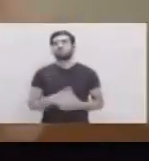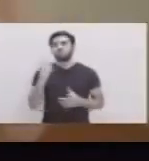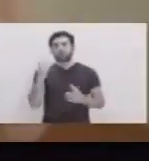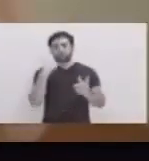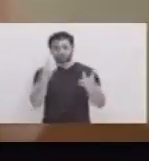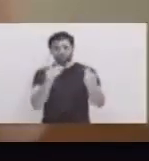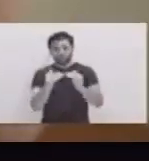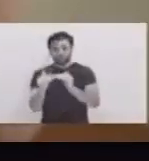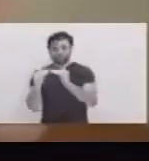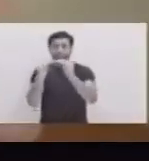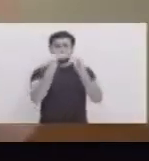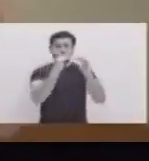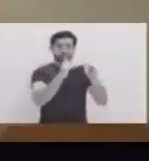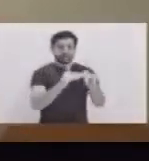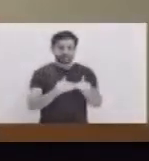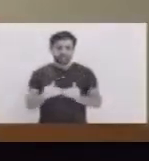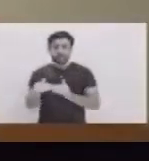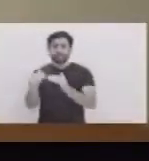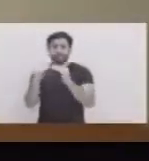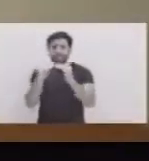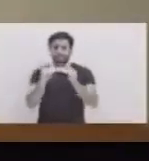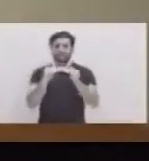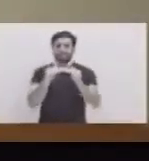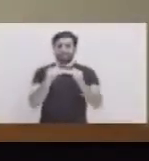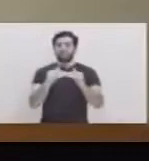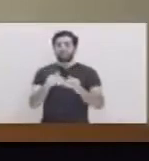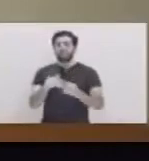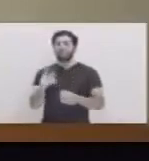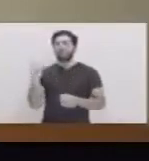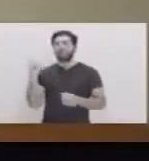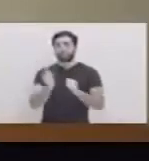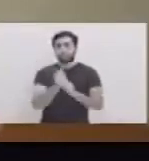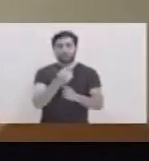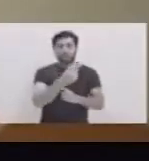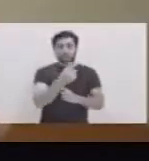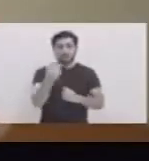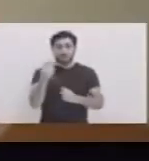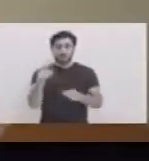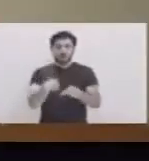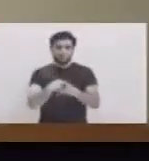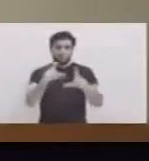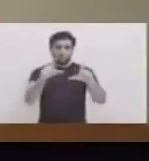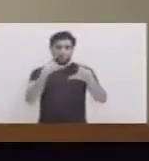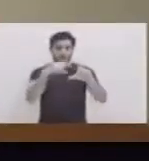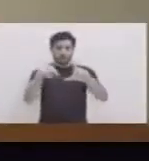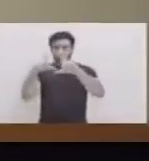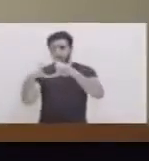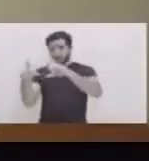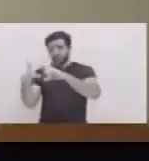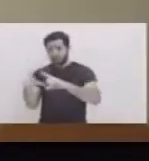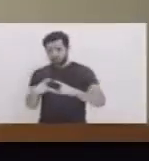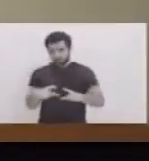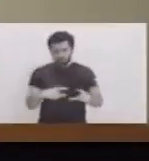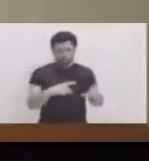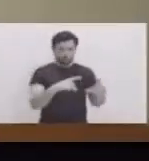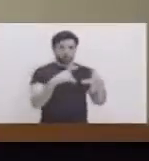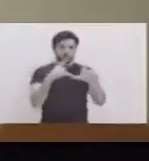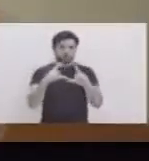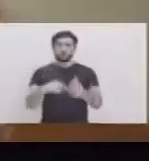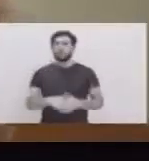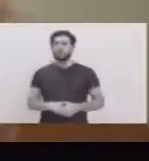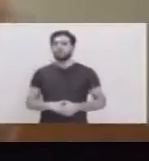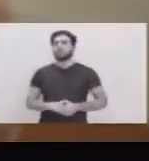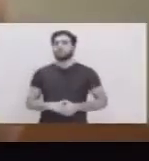de simetría radial. La simetría ya está marcada, puesto que cada uno de ellos se repite